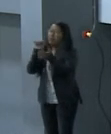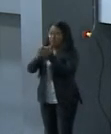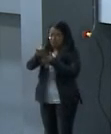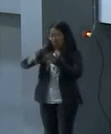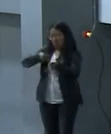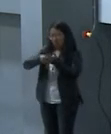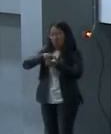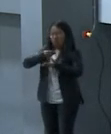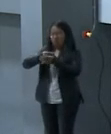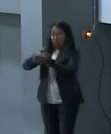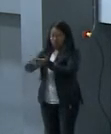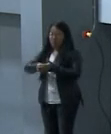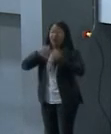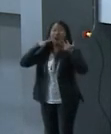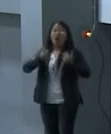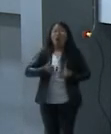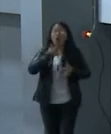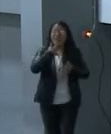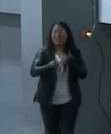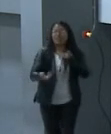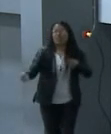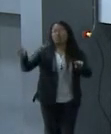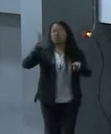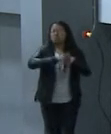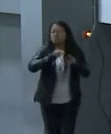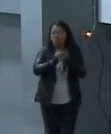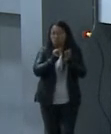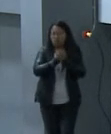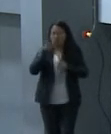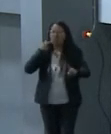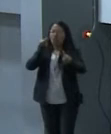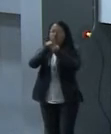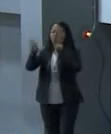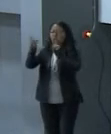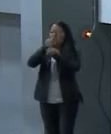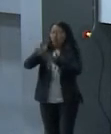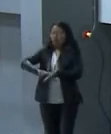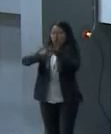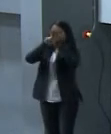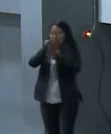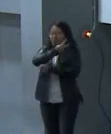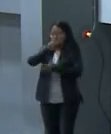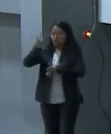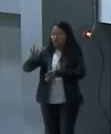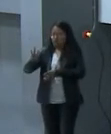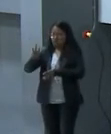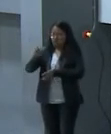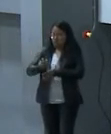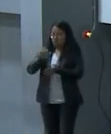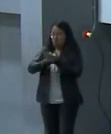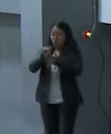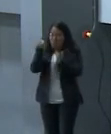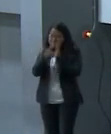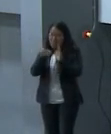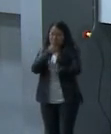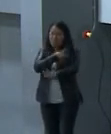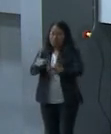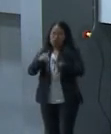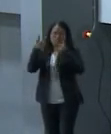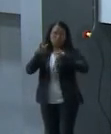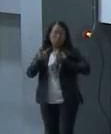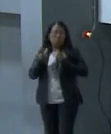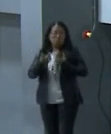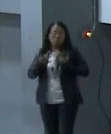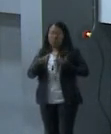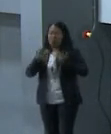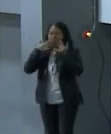¿sí?, que hay una cuenta un poco mayor y que se espera recuperar 28.000 millones. Claro, esa es la petición. Yo entiendo que hay que esperar de eso cuánto se aprueba, pero en el